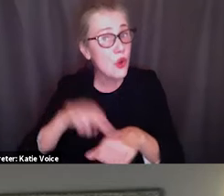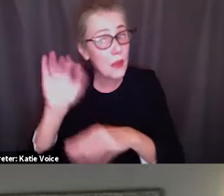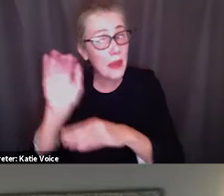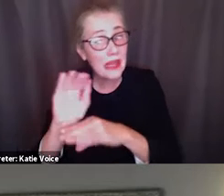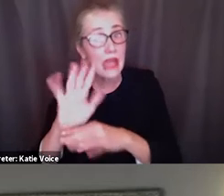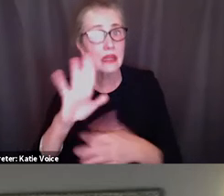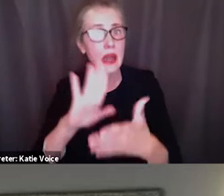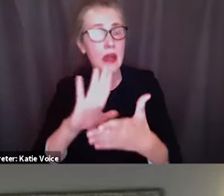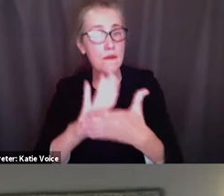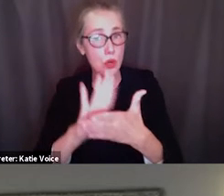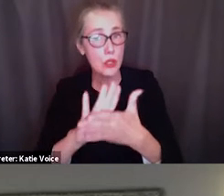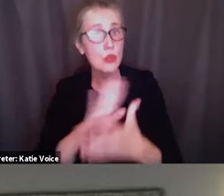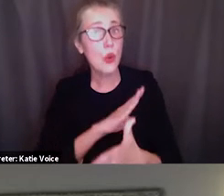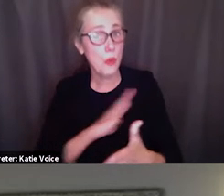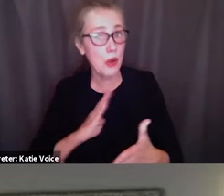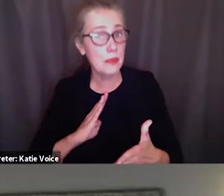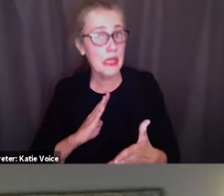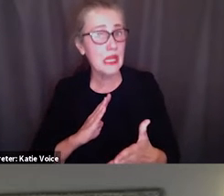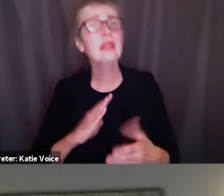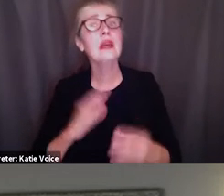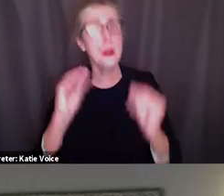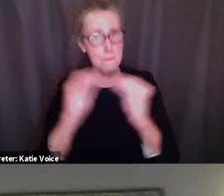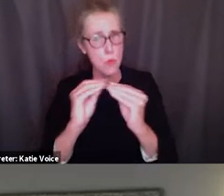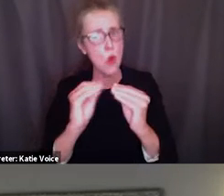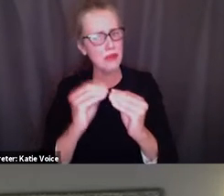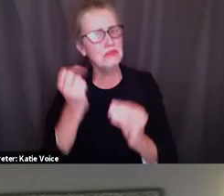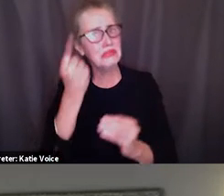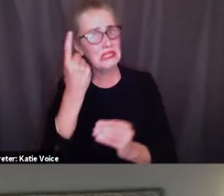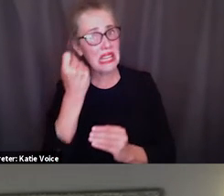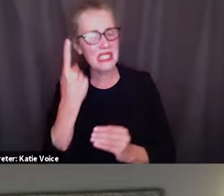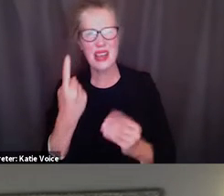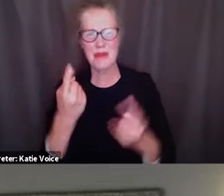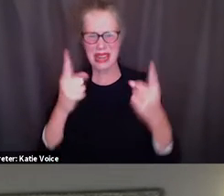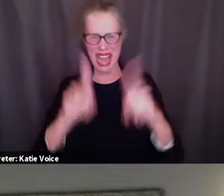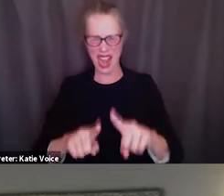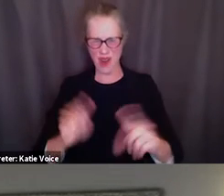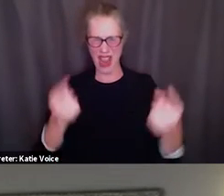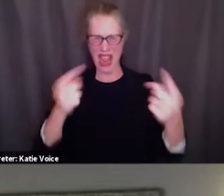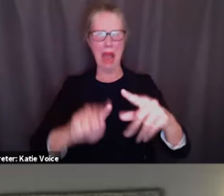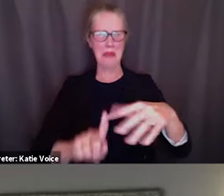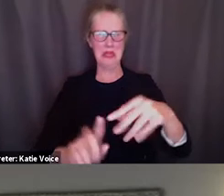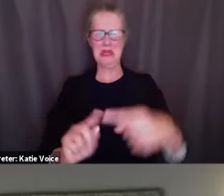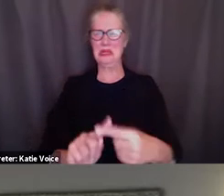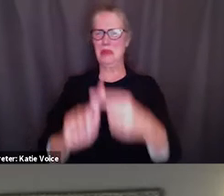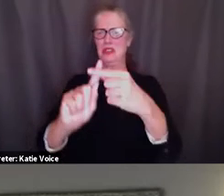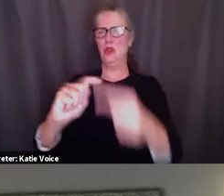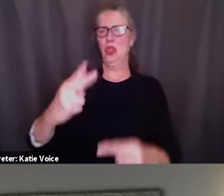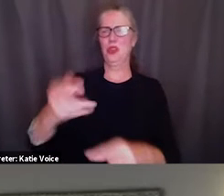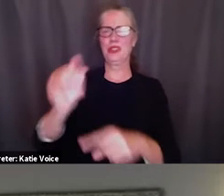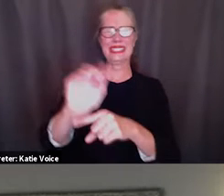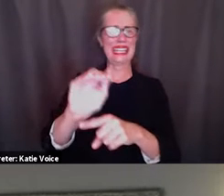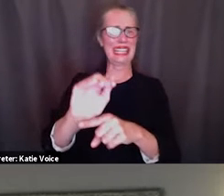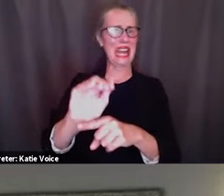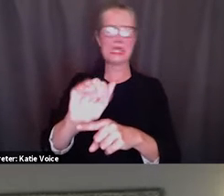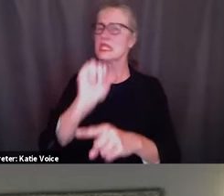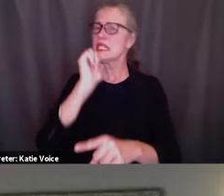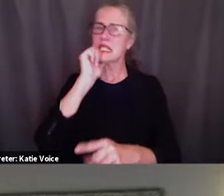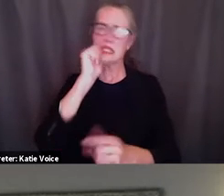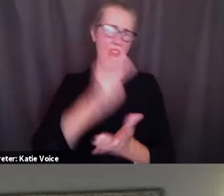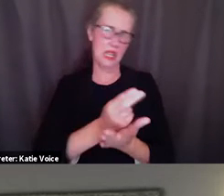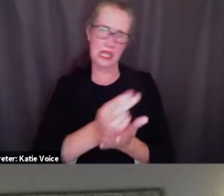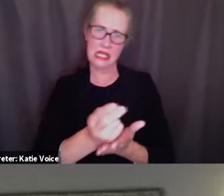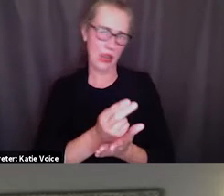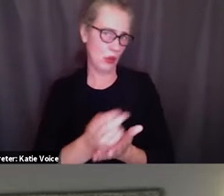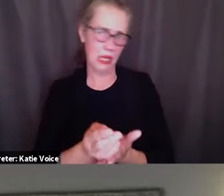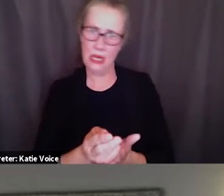en una reunión regular del consejo, hubiese tenido mucho más sentido, pero la forma en que se hicieron las cosas no se hicieron íntegramente.